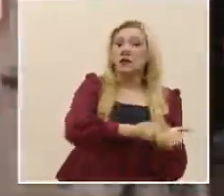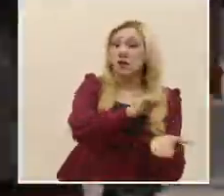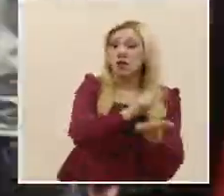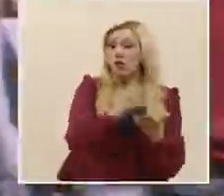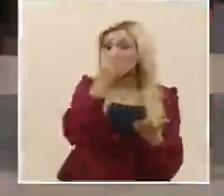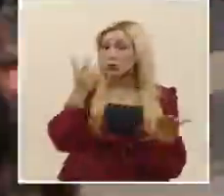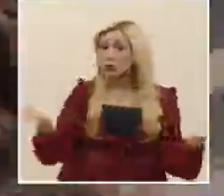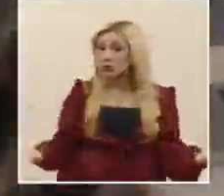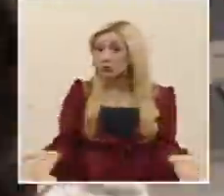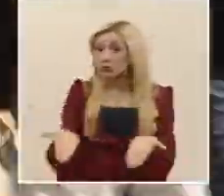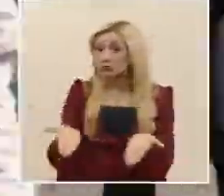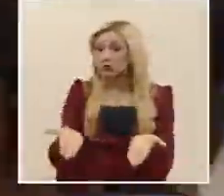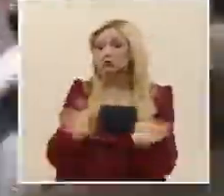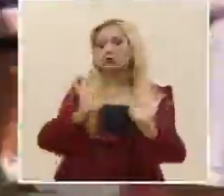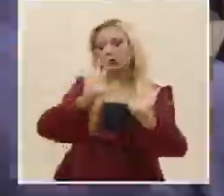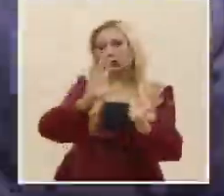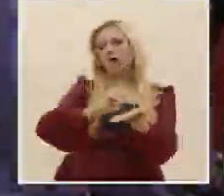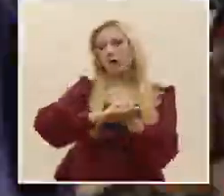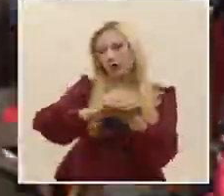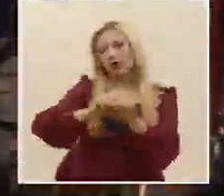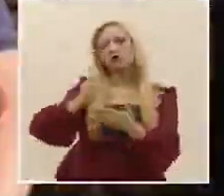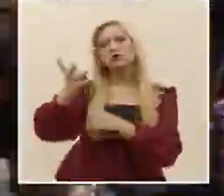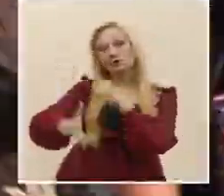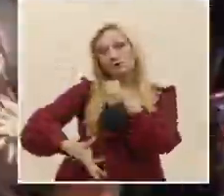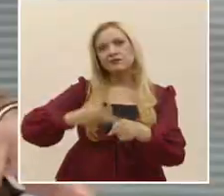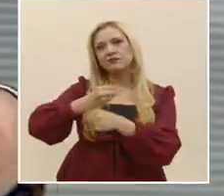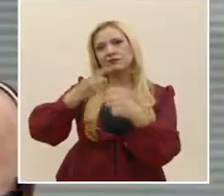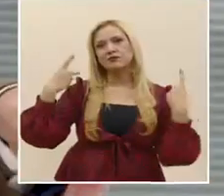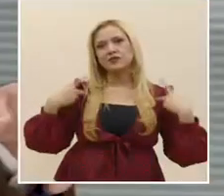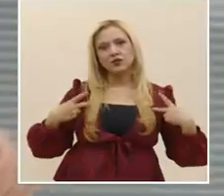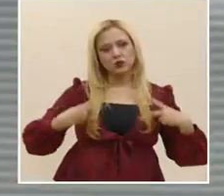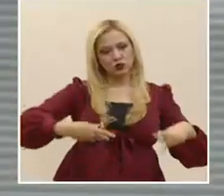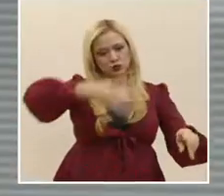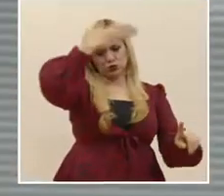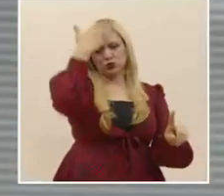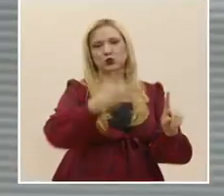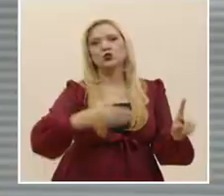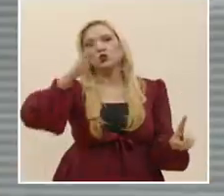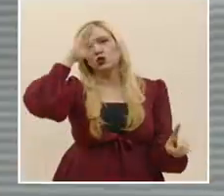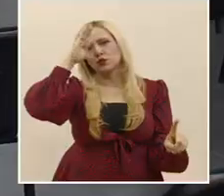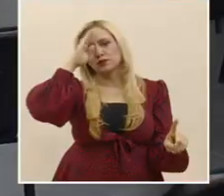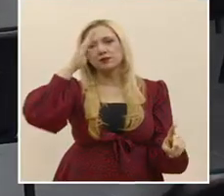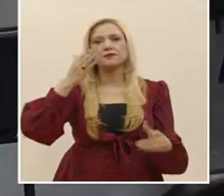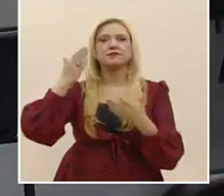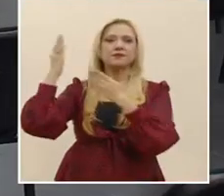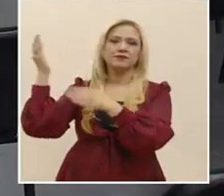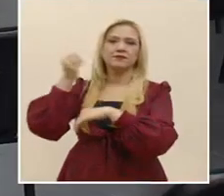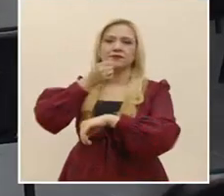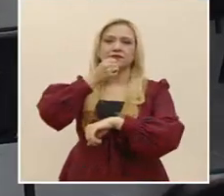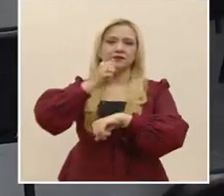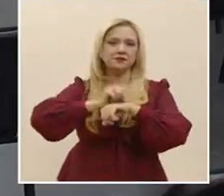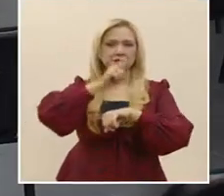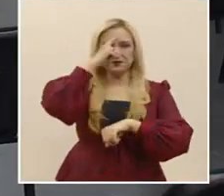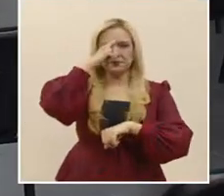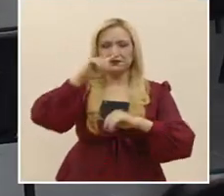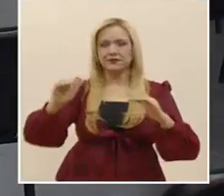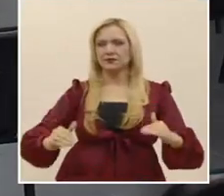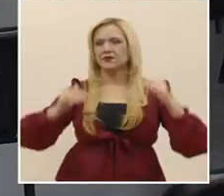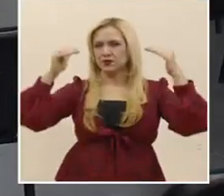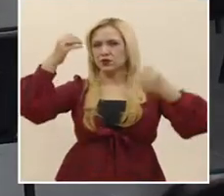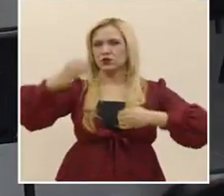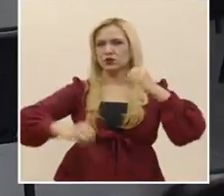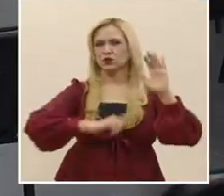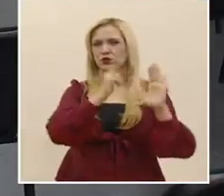del derecho humano a la reparación integral del daño. Víctor Manuel Rocha Mercado, secretario de ponencia de la Suprema